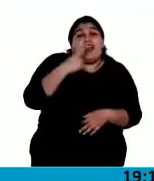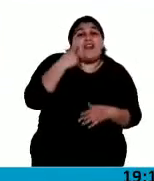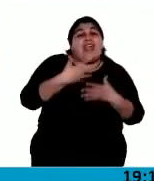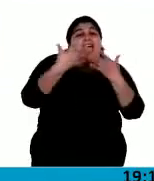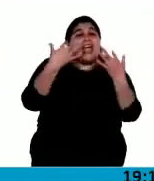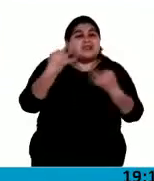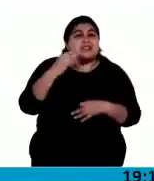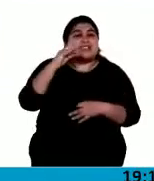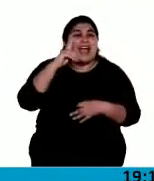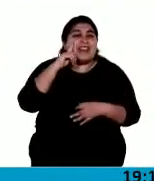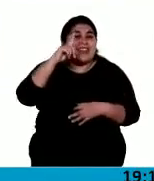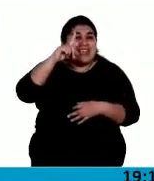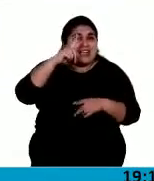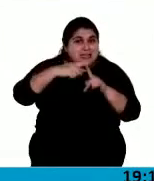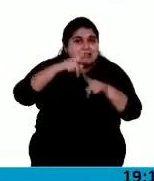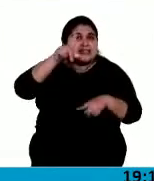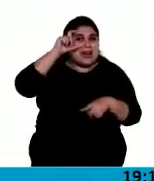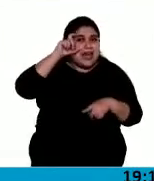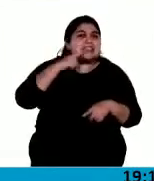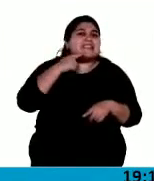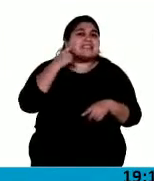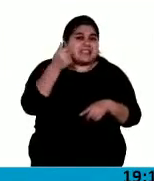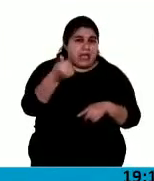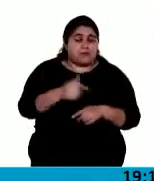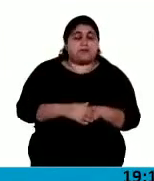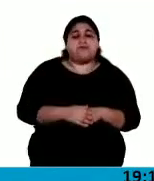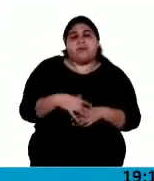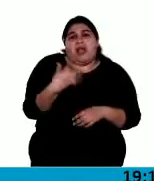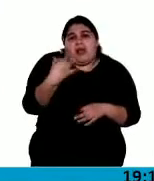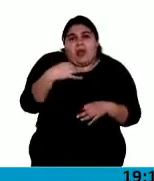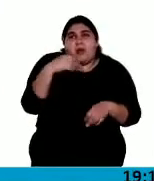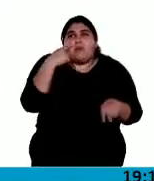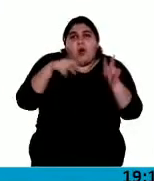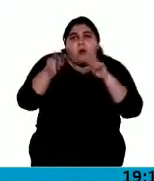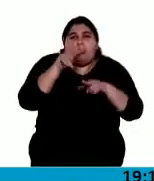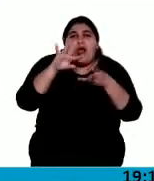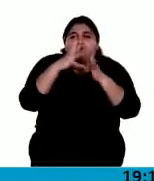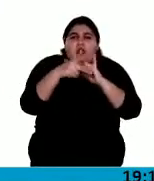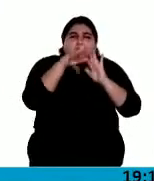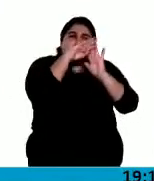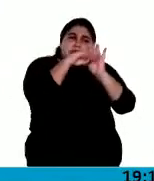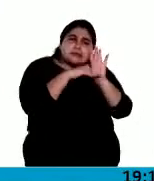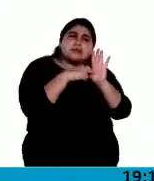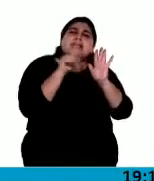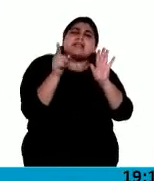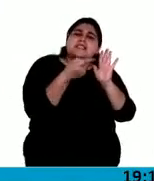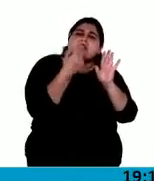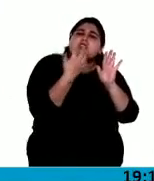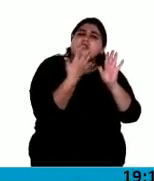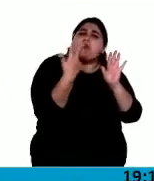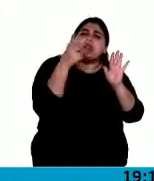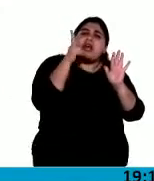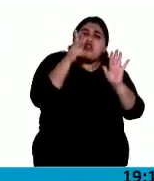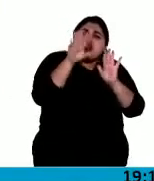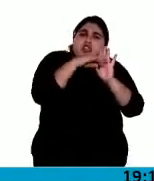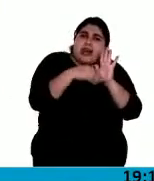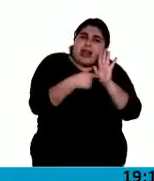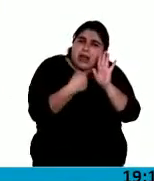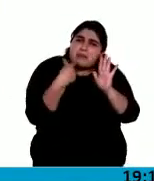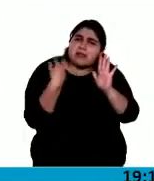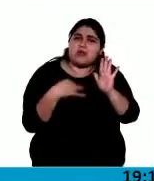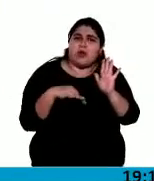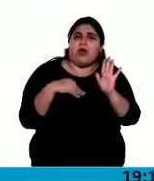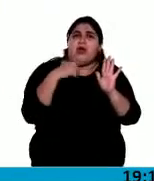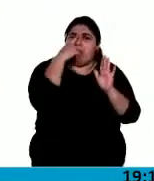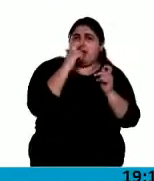hablaba con una diputada nacional y me decía tiene que haber excepciones a lo que dice el artículo 158 del reglamento porque